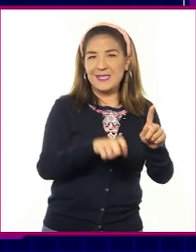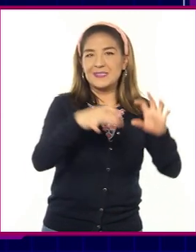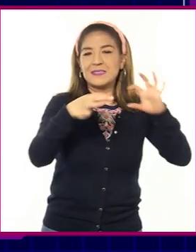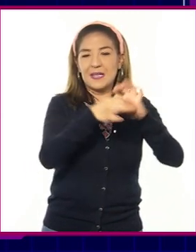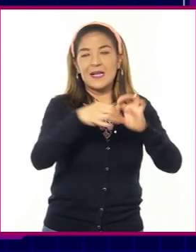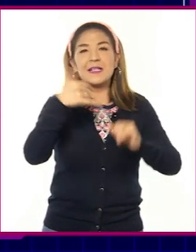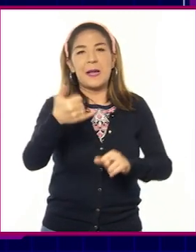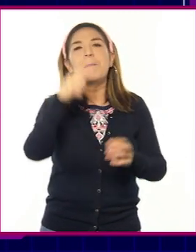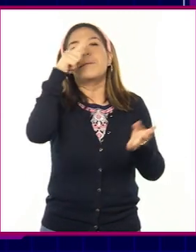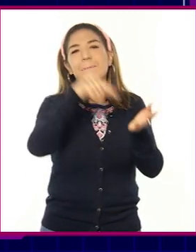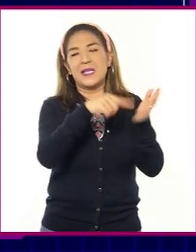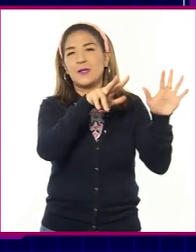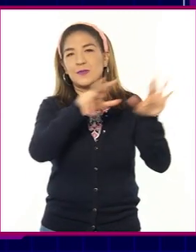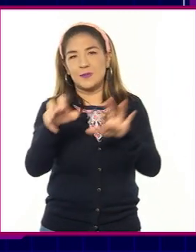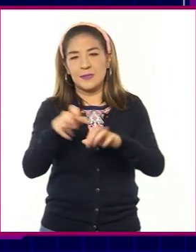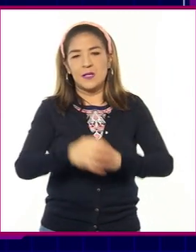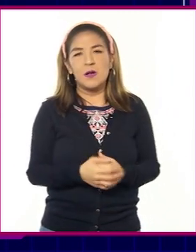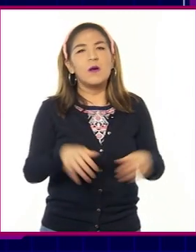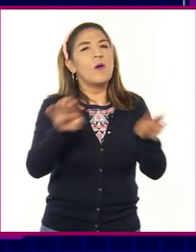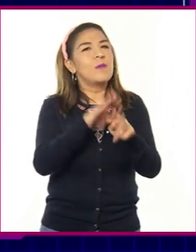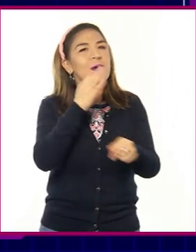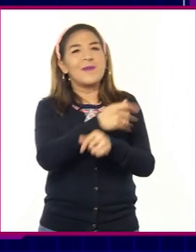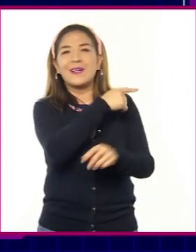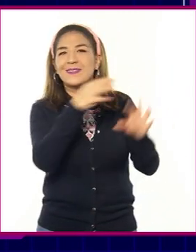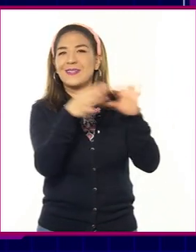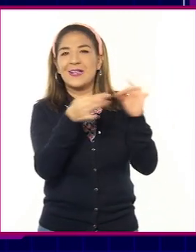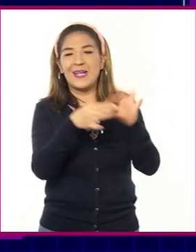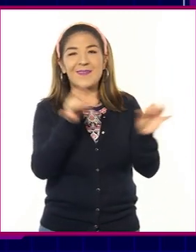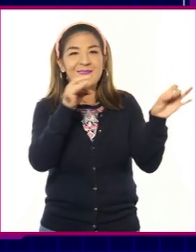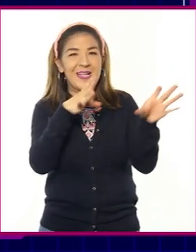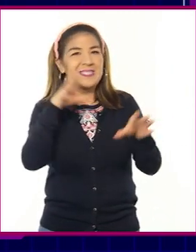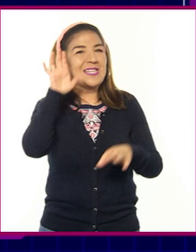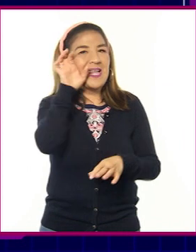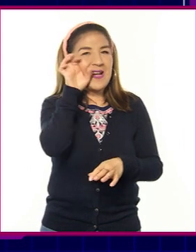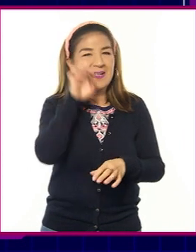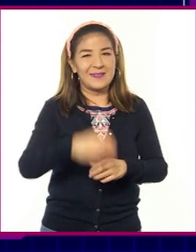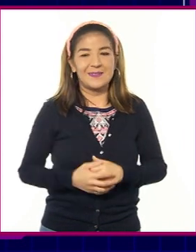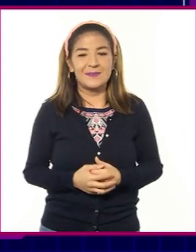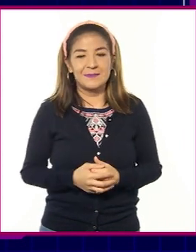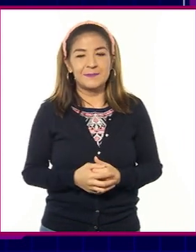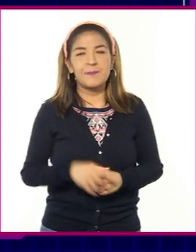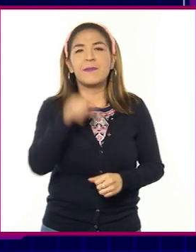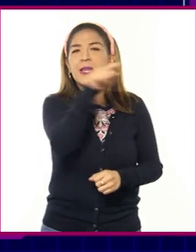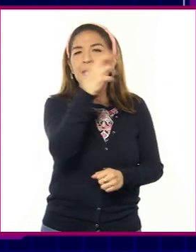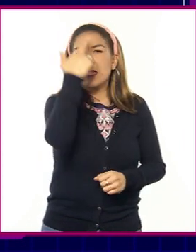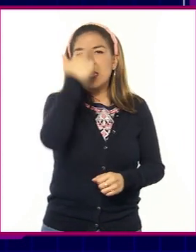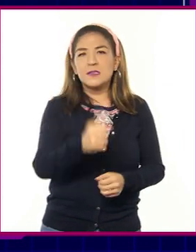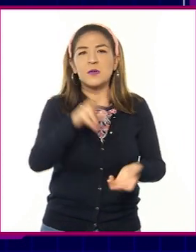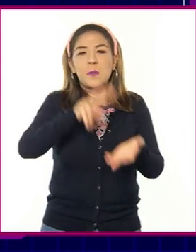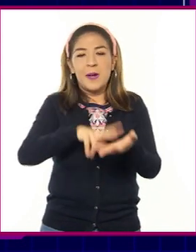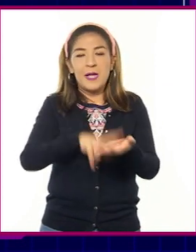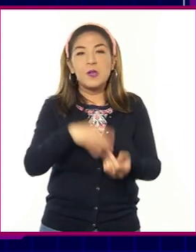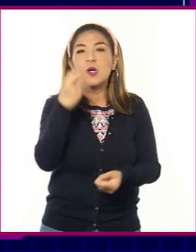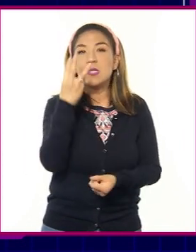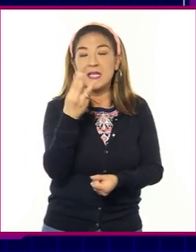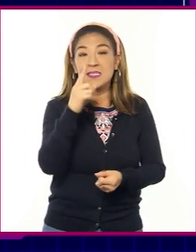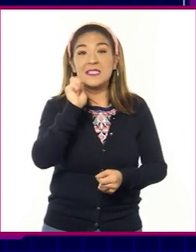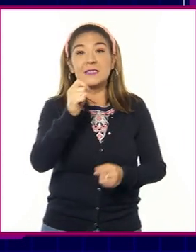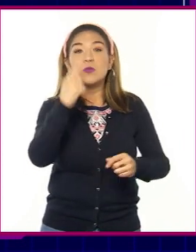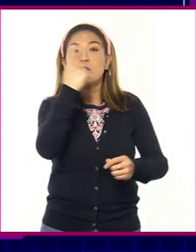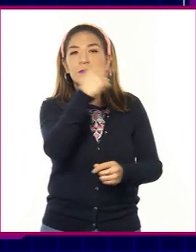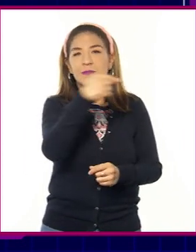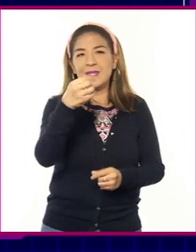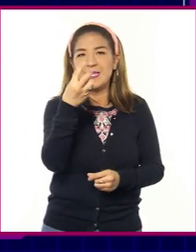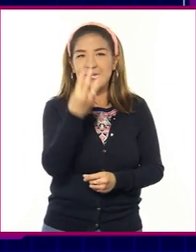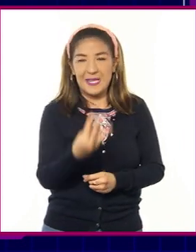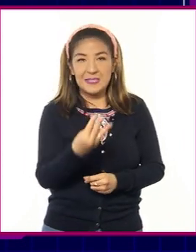a 1800, como lo indican las flechas anaranjadas. La razón inversa de 3 es a 1/3, que es